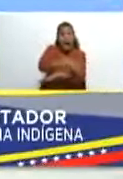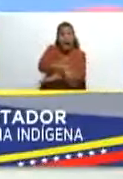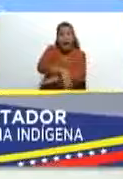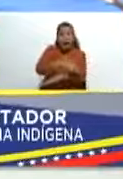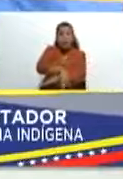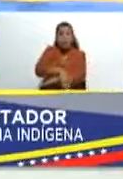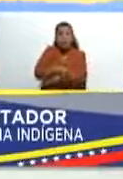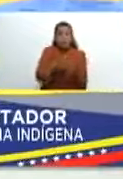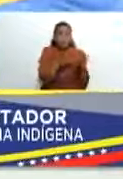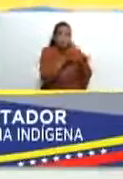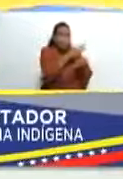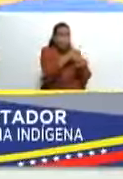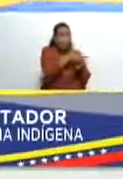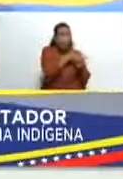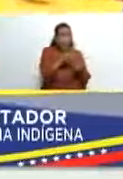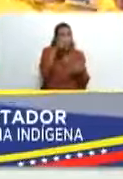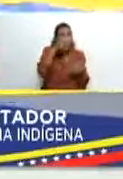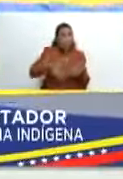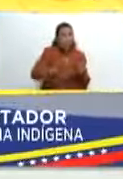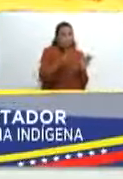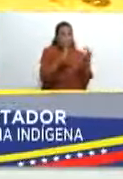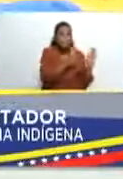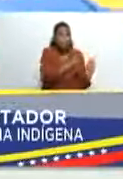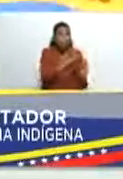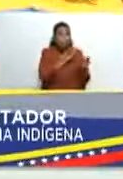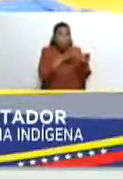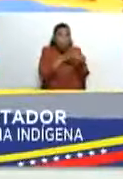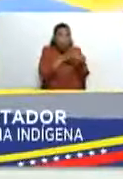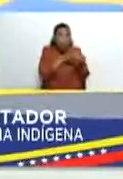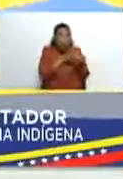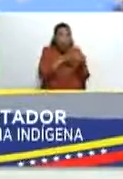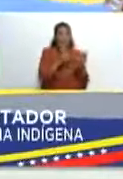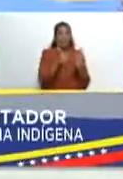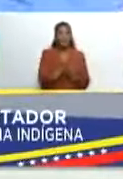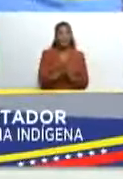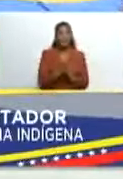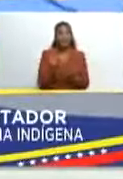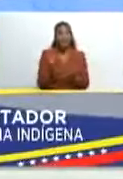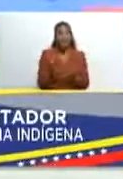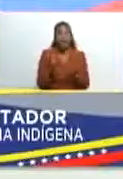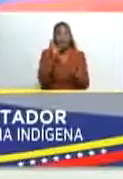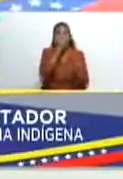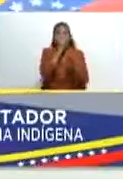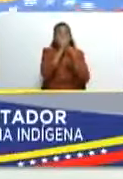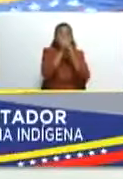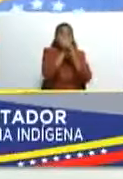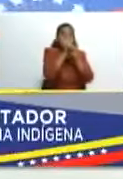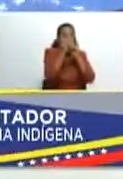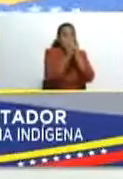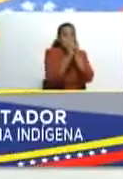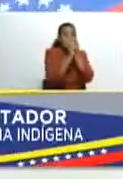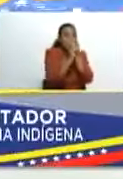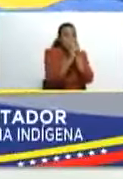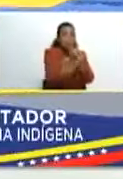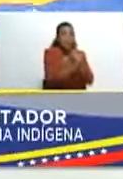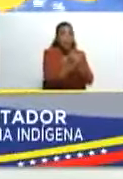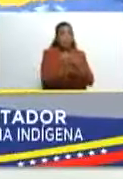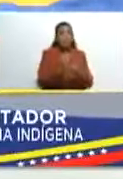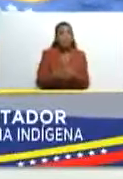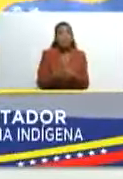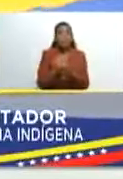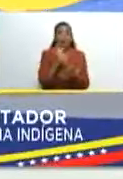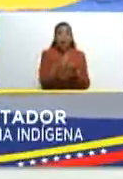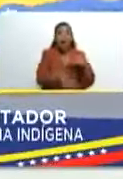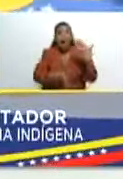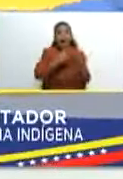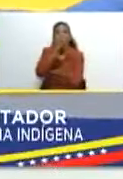desde Janocosebe, una comunidad indígena de Tucupita, y marcharon rumbo a toda la calle